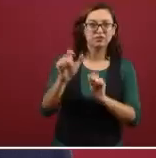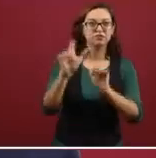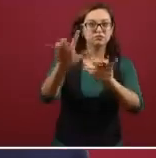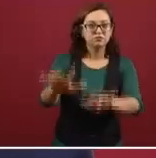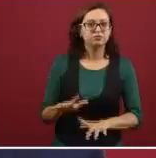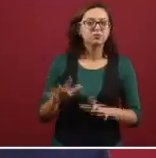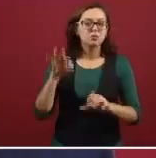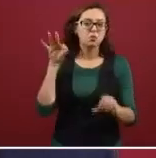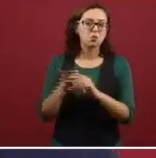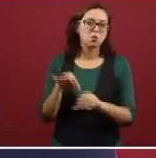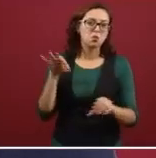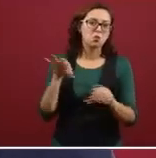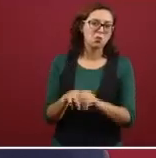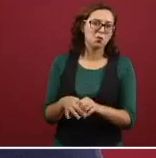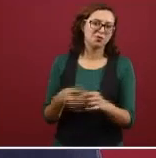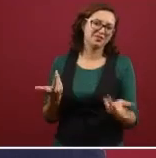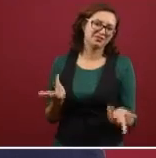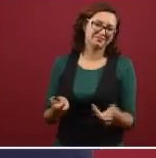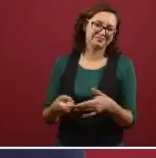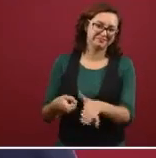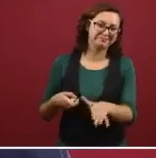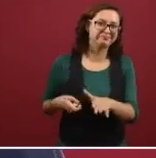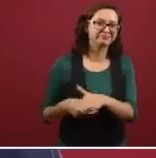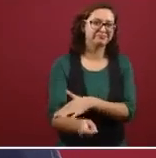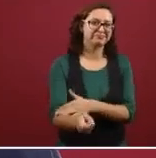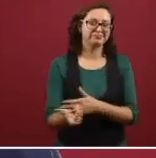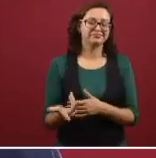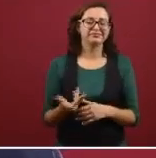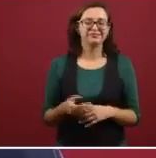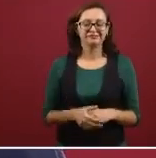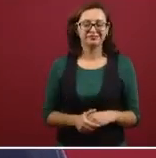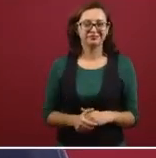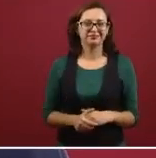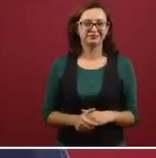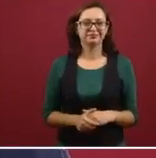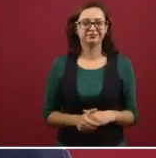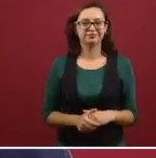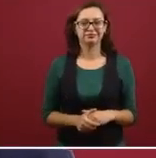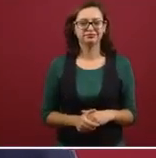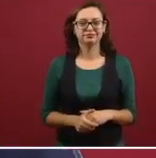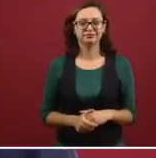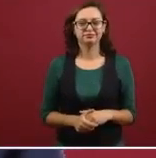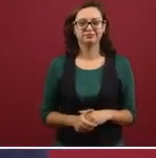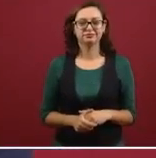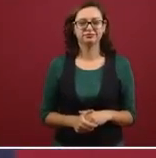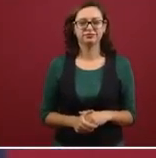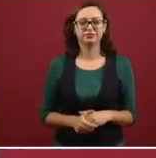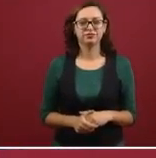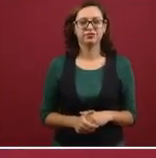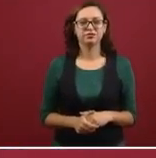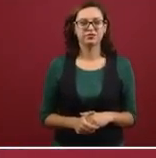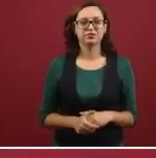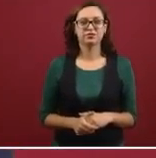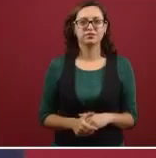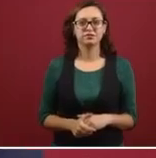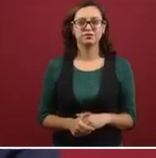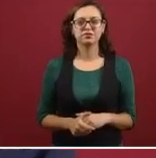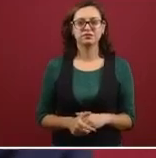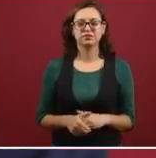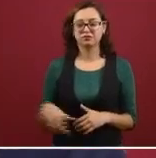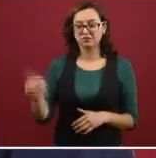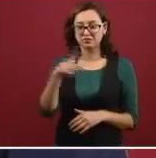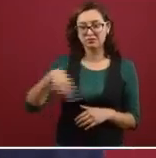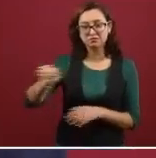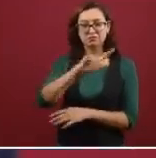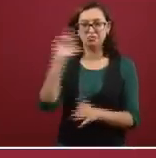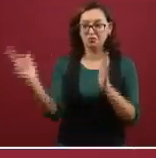el presupuesto o las leyes, les entregaban un presupuesto